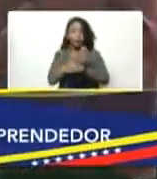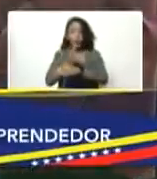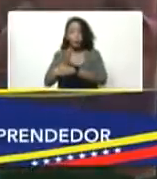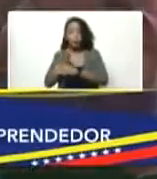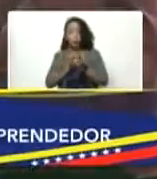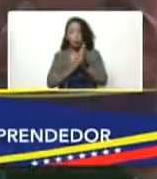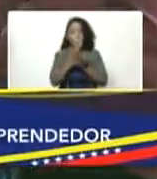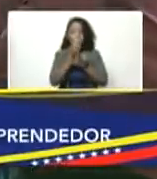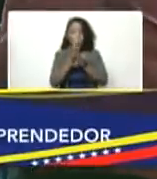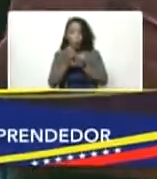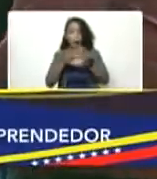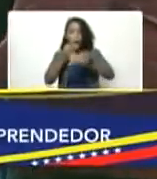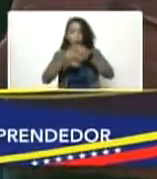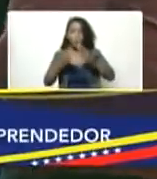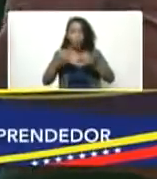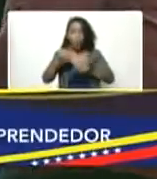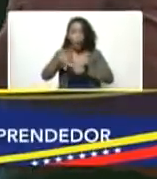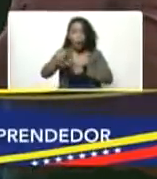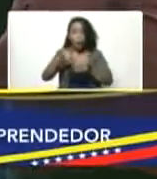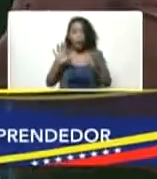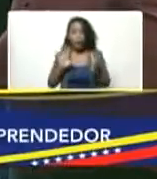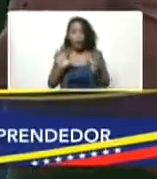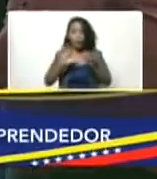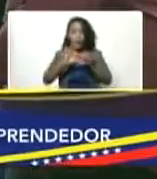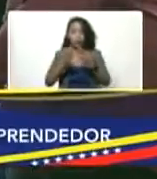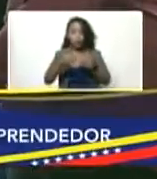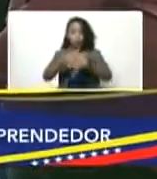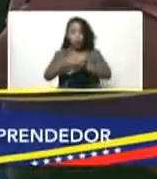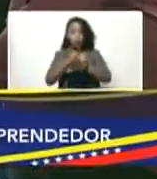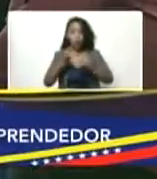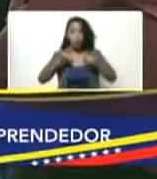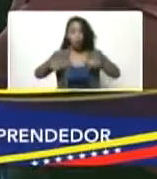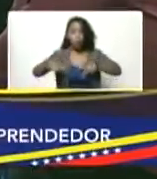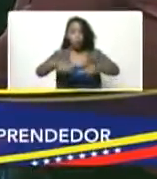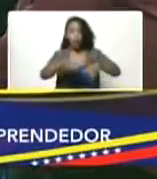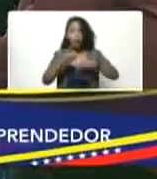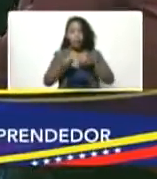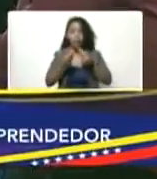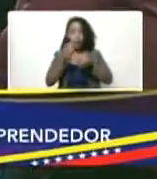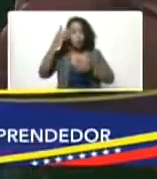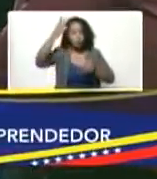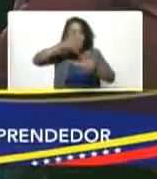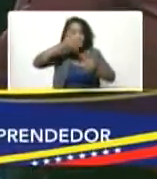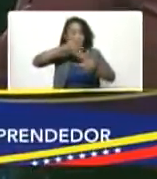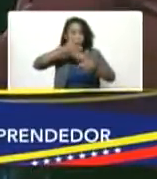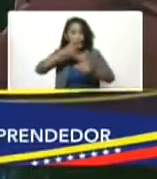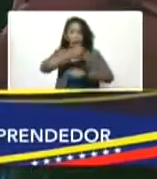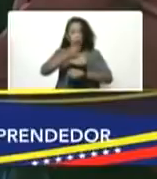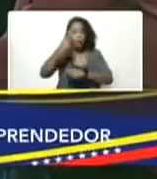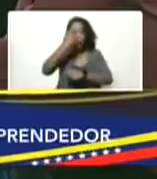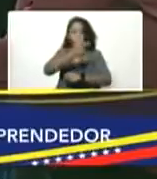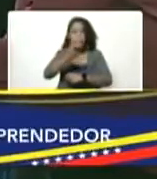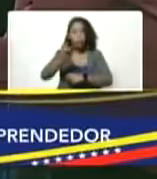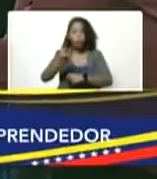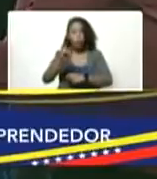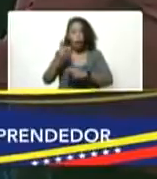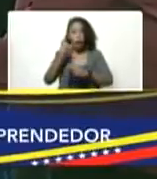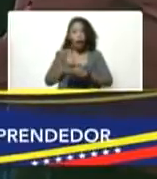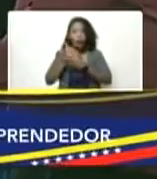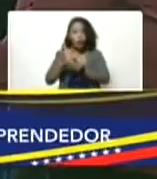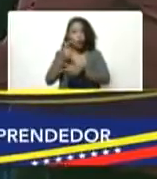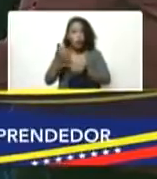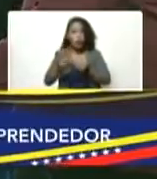emprendimiento, y haciendo toda esa sinergia entre todas las instituciones locales para darle esa formación a cada uno de ellos, particularizando